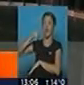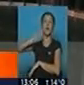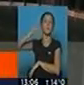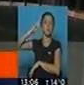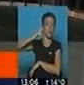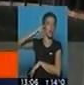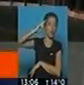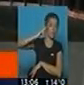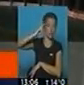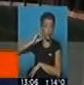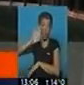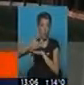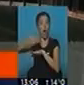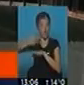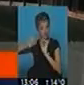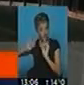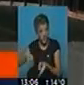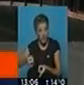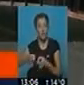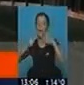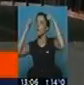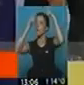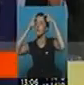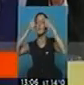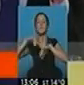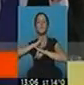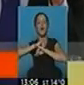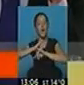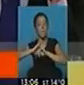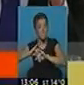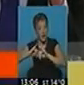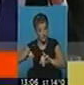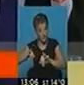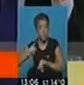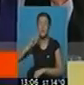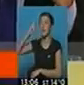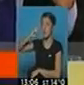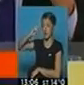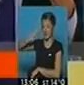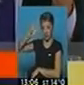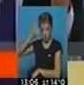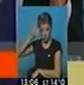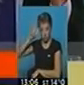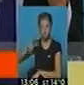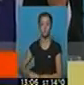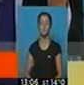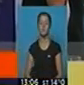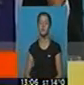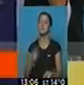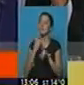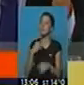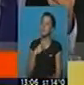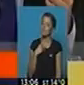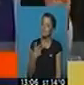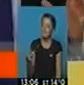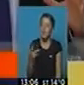incluso antes, digamos, cuando Chávez empezó con aquella campaña en el 98, siempre la sensación que hay, o por lo menos la sensación que yo tuve, es que Venezuela está